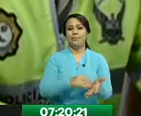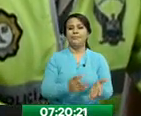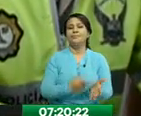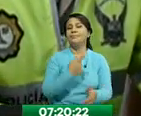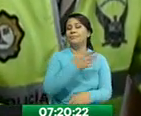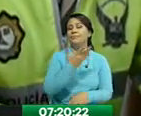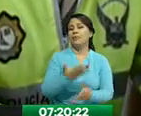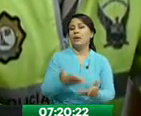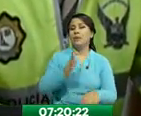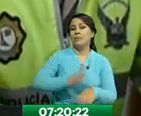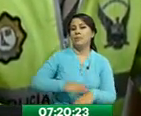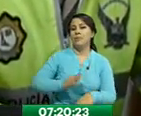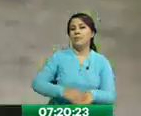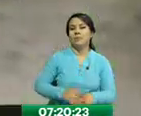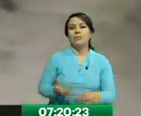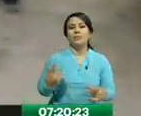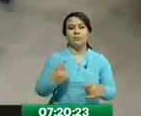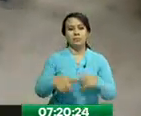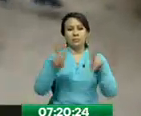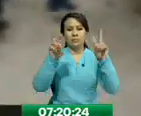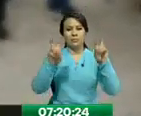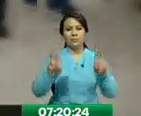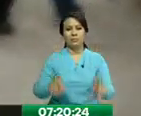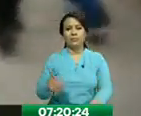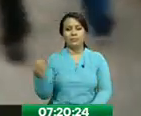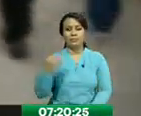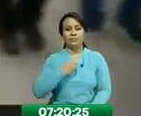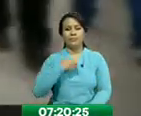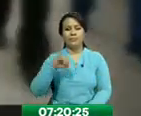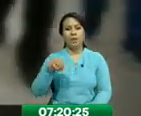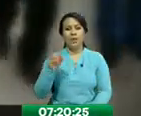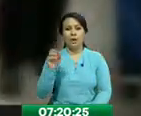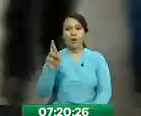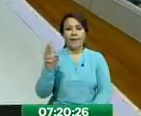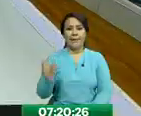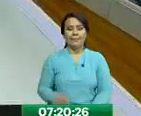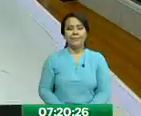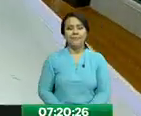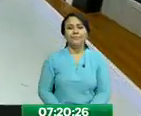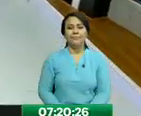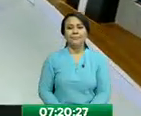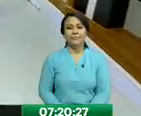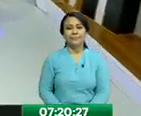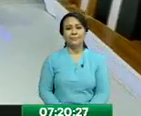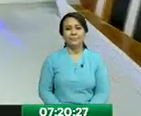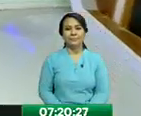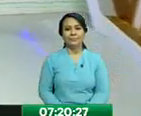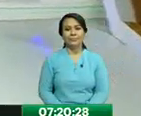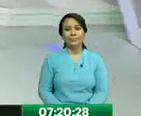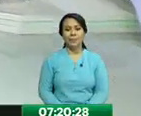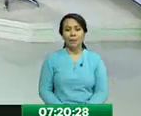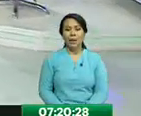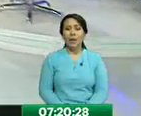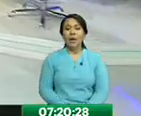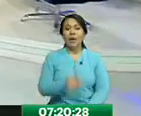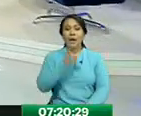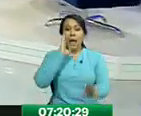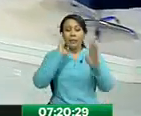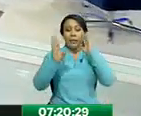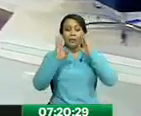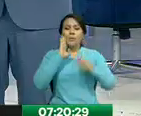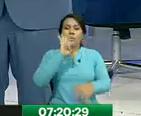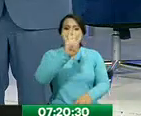actores de algún tipo delictivo. Informó Jorge Escobar. Y presten mucha atención,